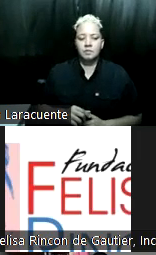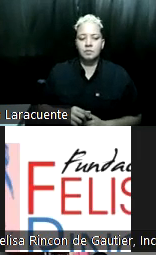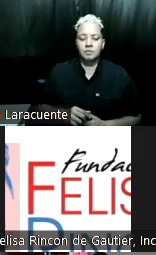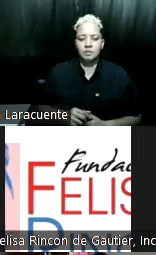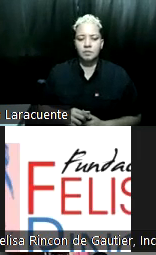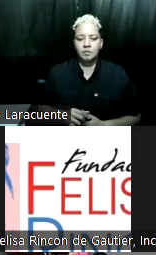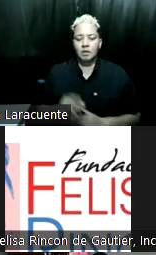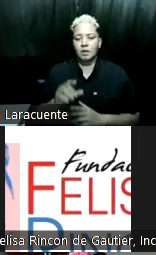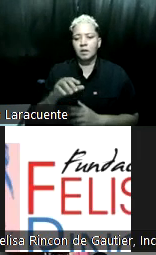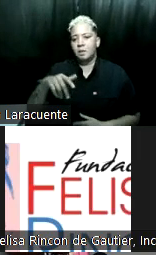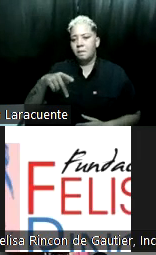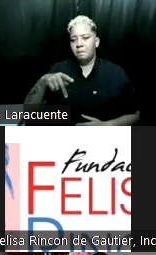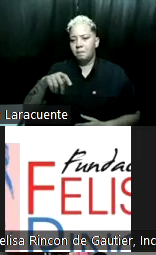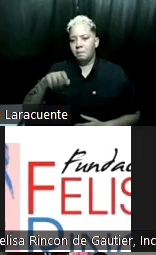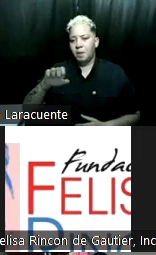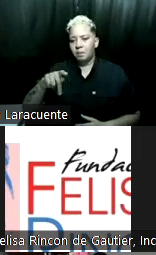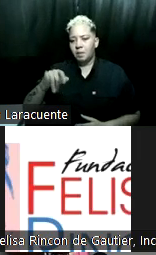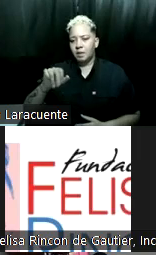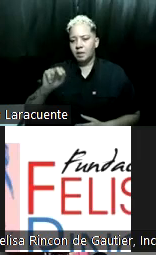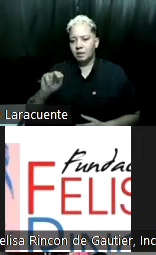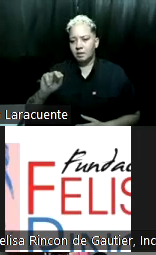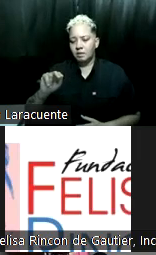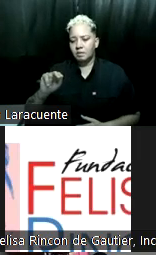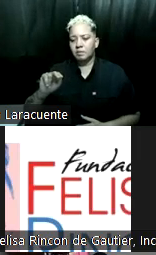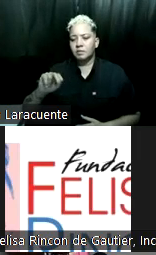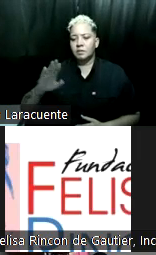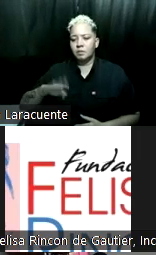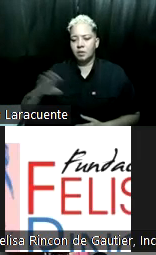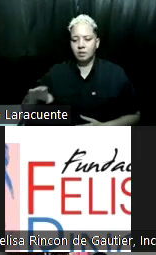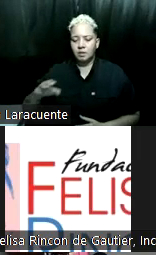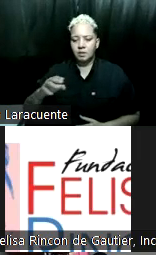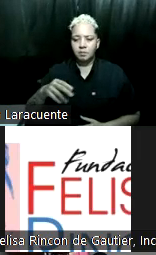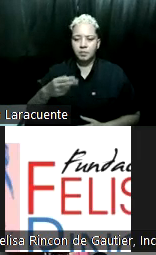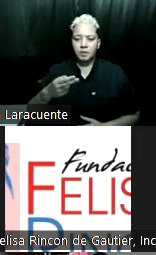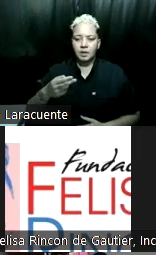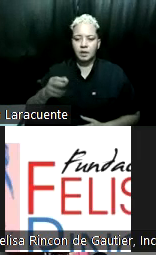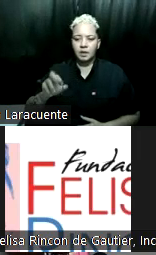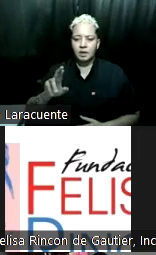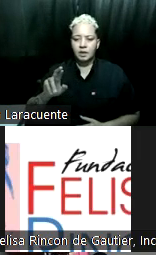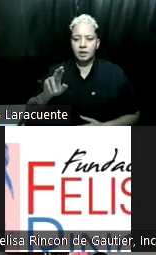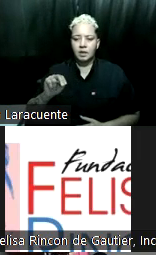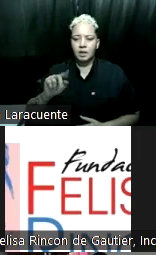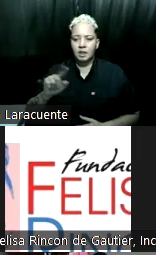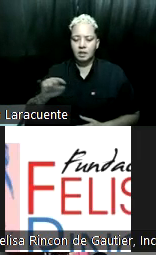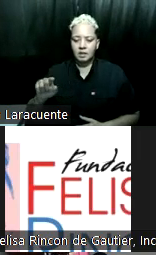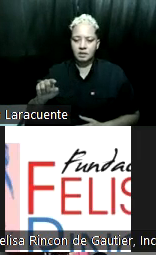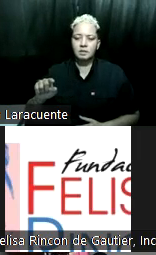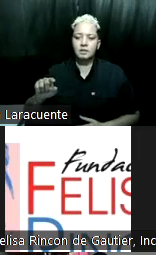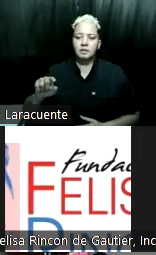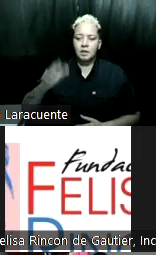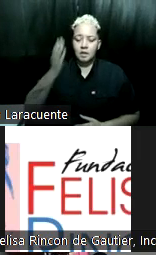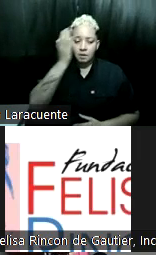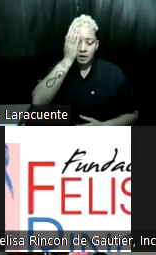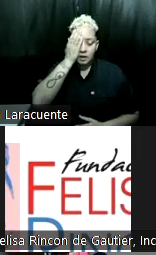cancha Pepín Cestero de Bayamón, en la cancha Pedro Hernández de Quebradillas y en Mayagüez. La